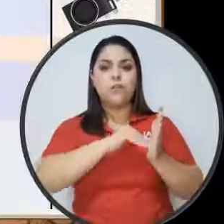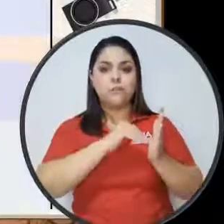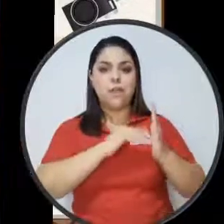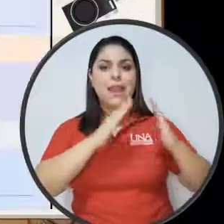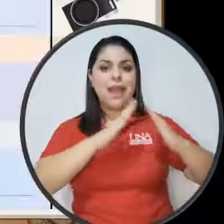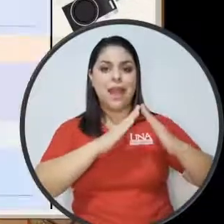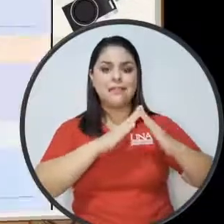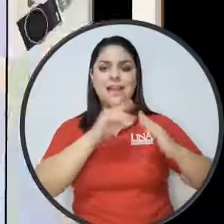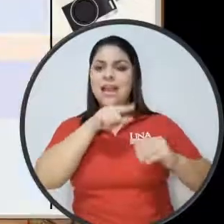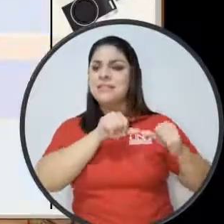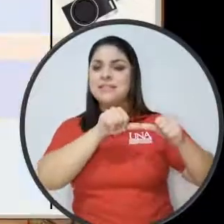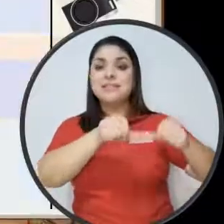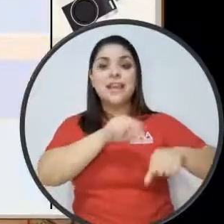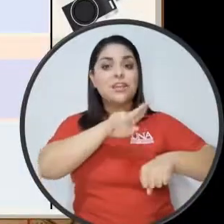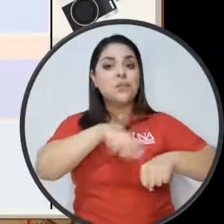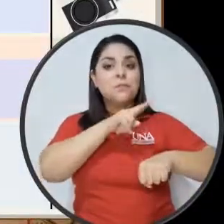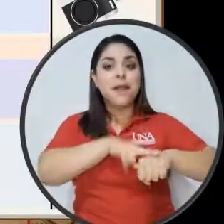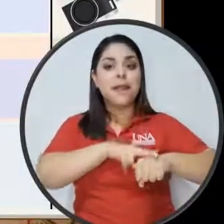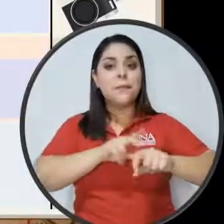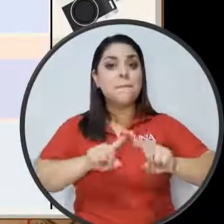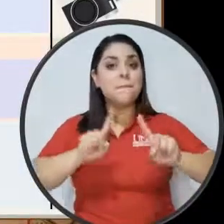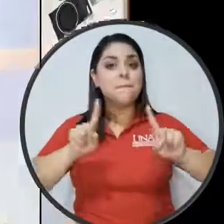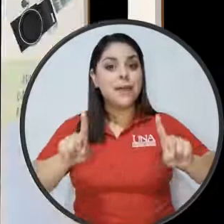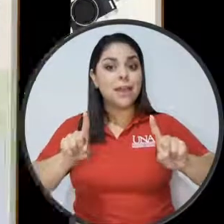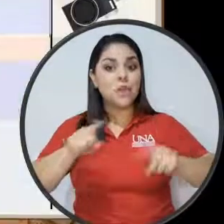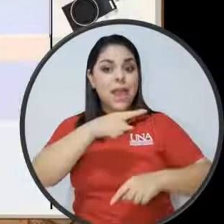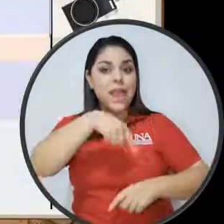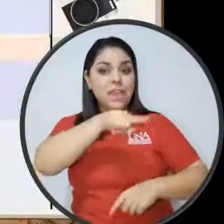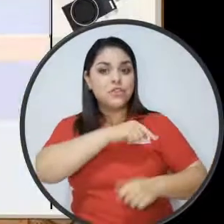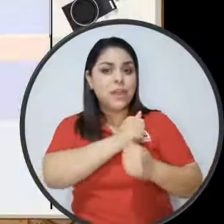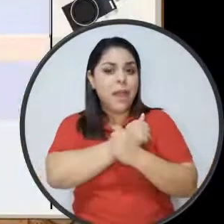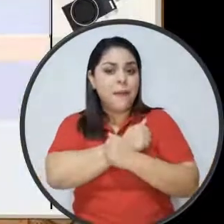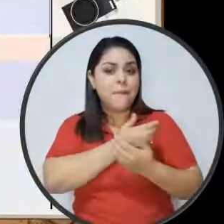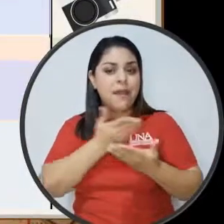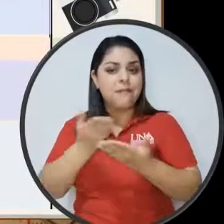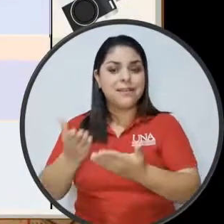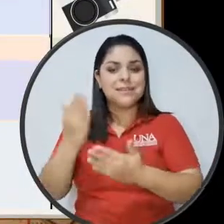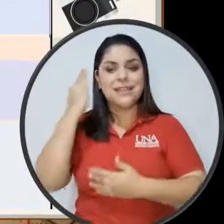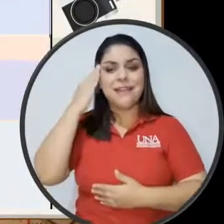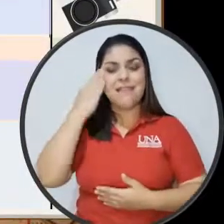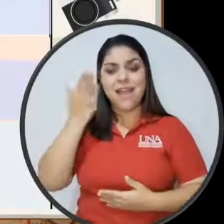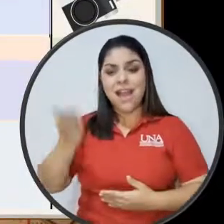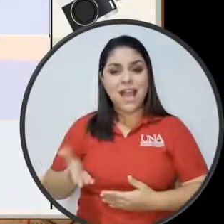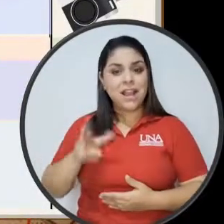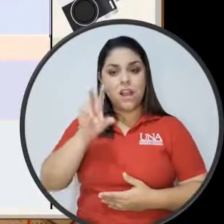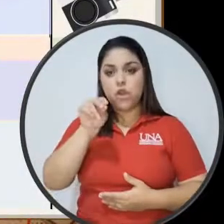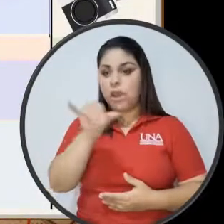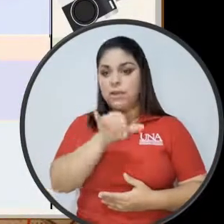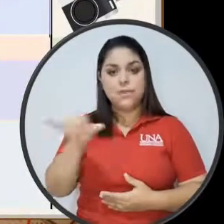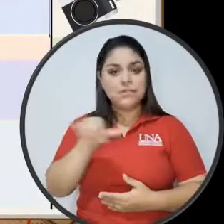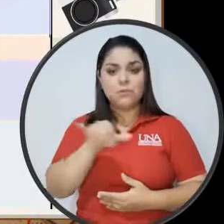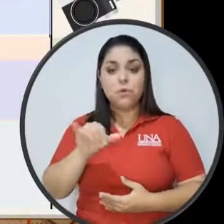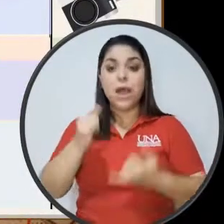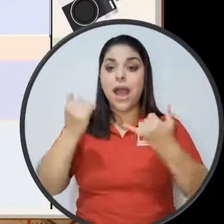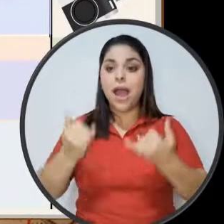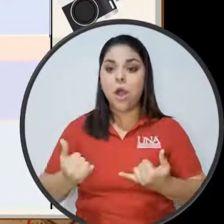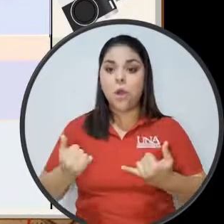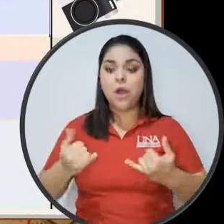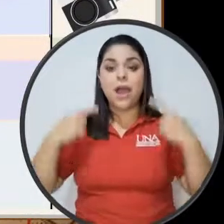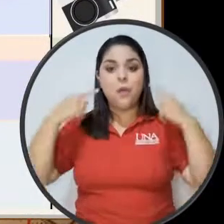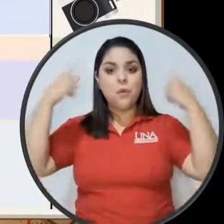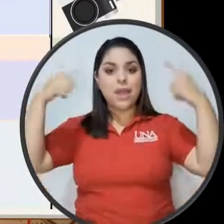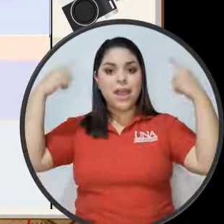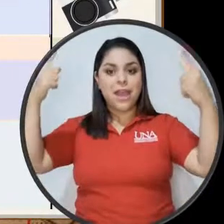casa, donde todo seguía siendo normal, pero los que le amaban sabían que no era el mismo.